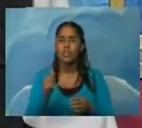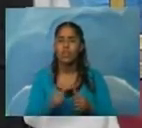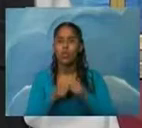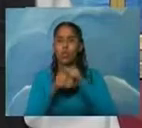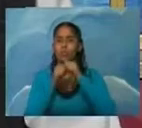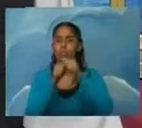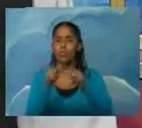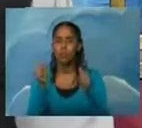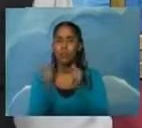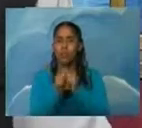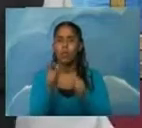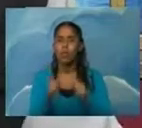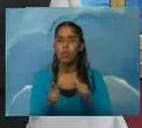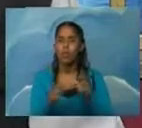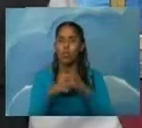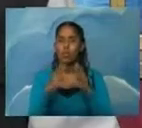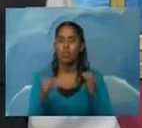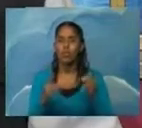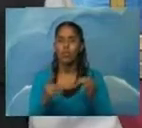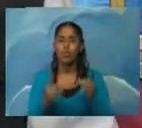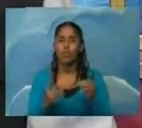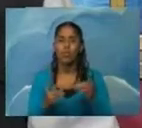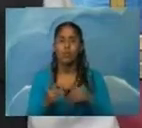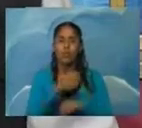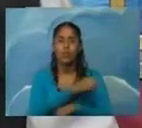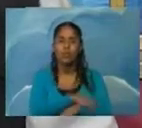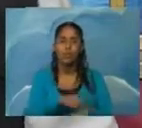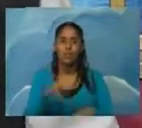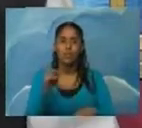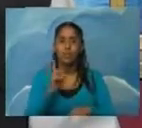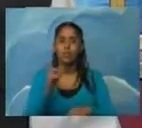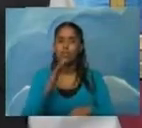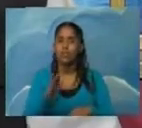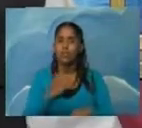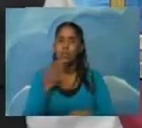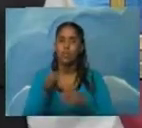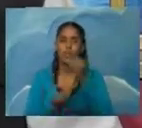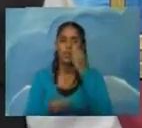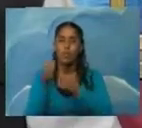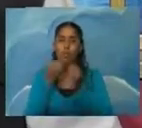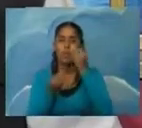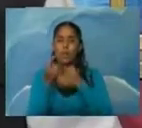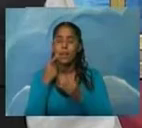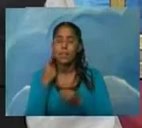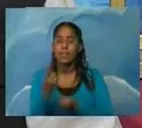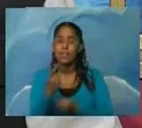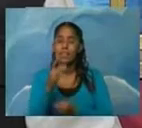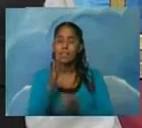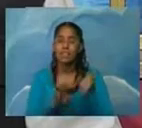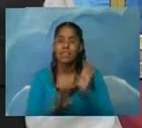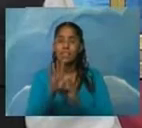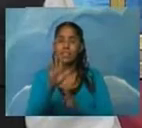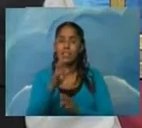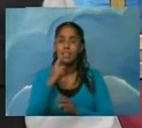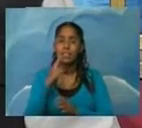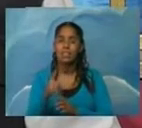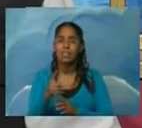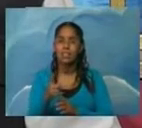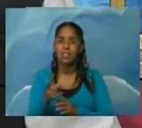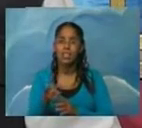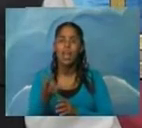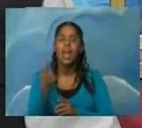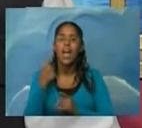continuamos entonces con los animales que no se debe comer. Dice el 15, el avestruz,